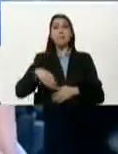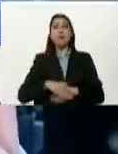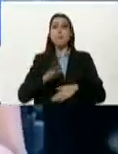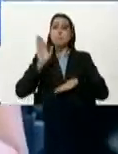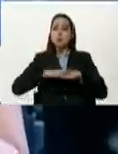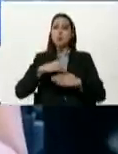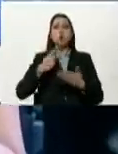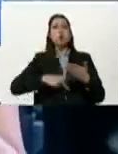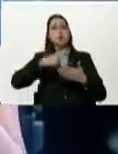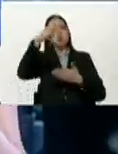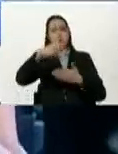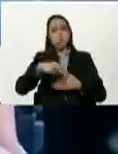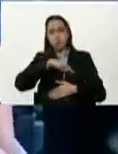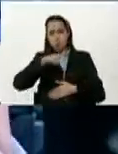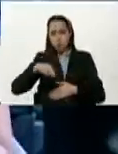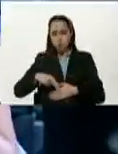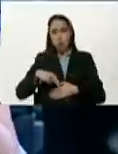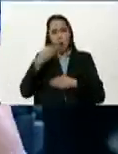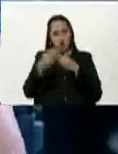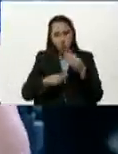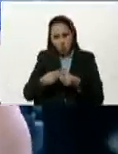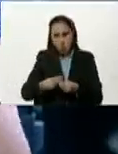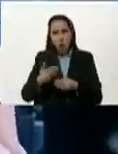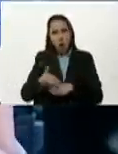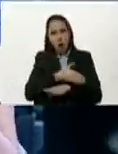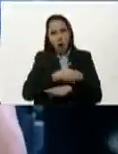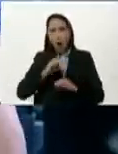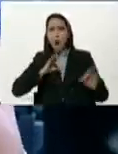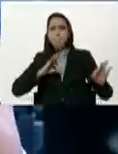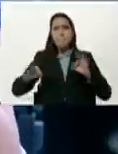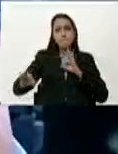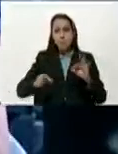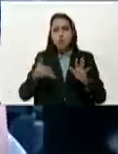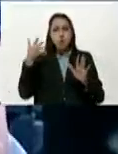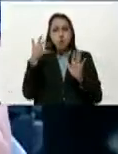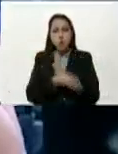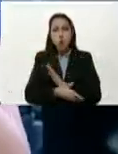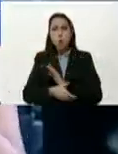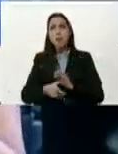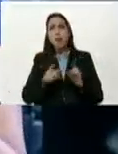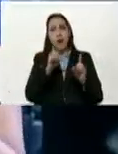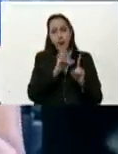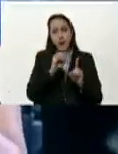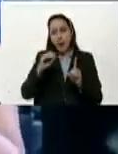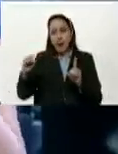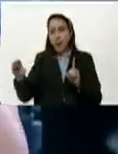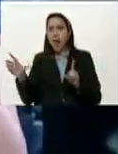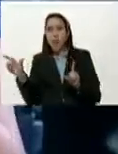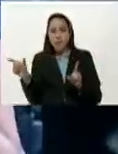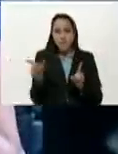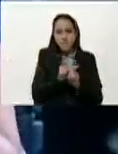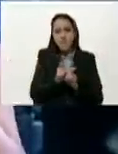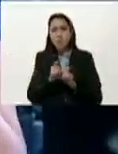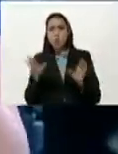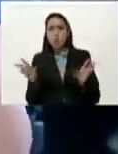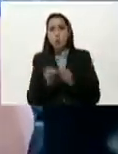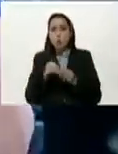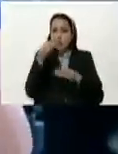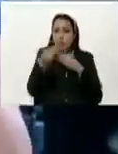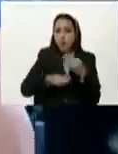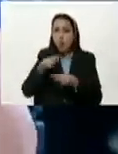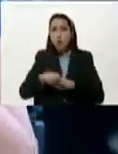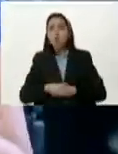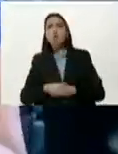cronograma que nos propusimos para este proceso que consistió en suprimir 6-0 a nuestra moneda se llevó a cabo